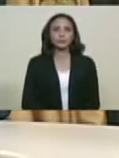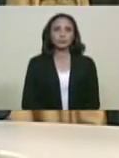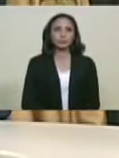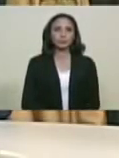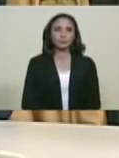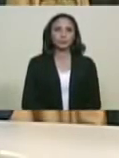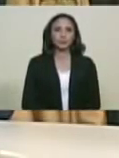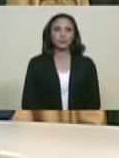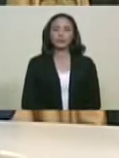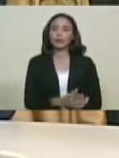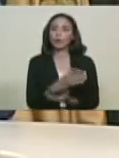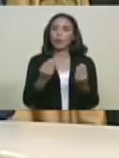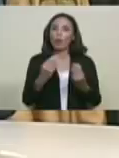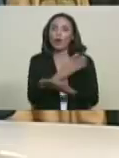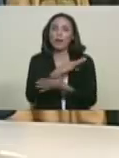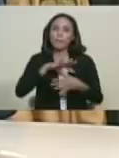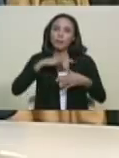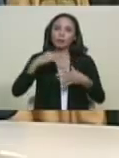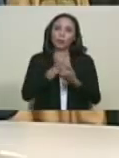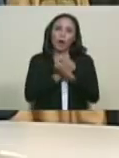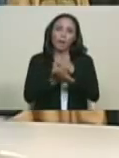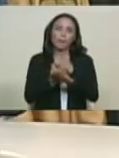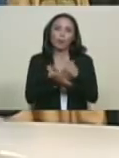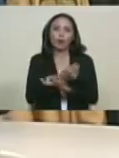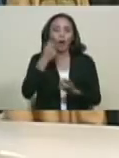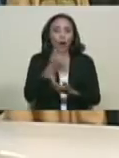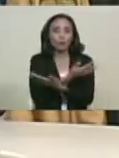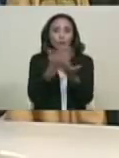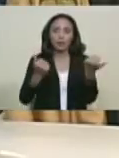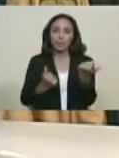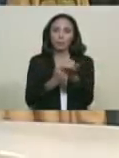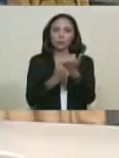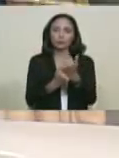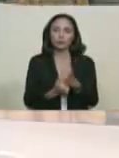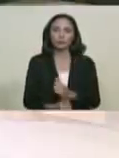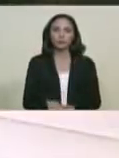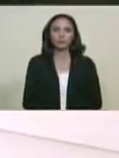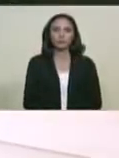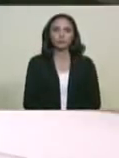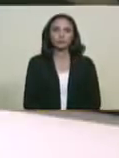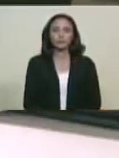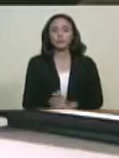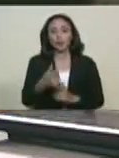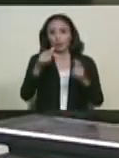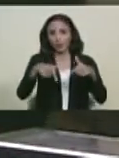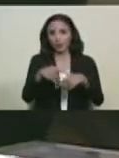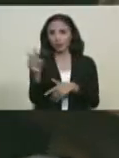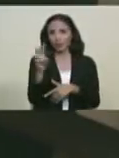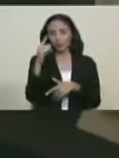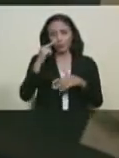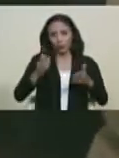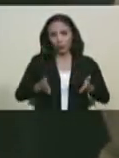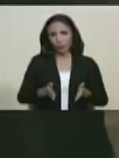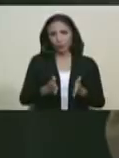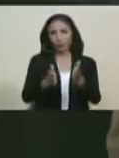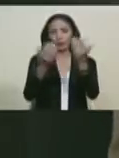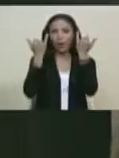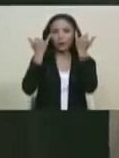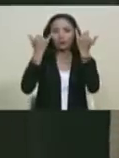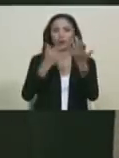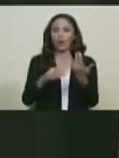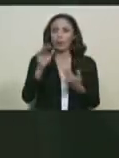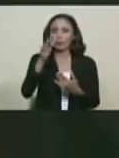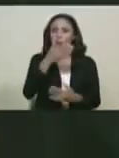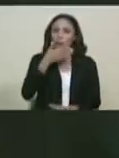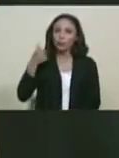todo el espíritu nacional porque venezuela tiene camino venezuela tiene futuro